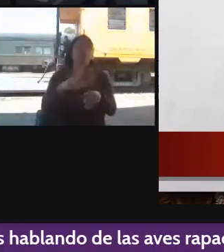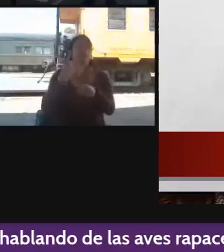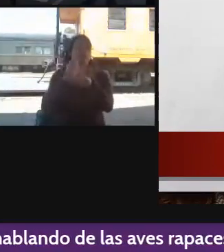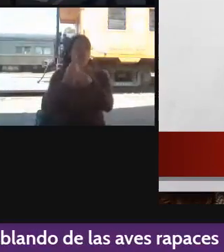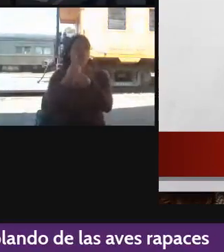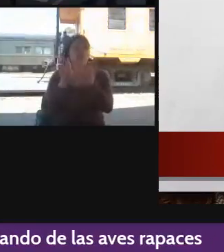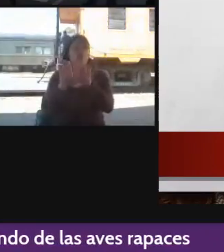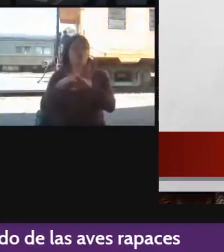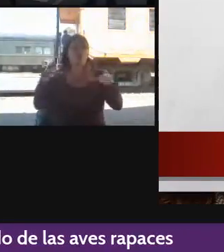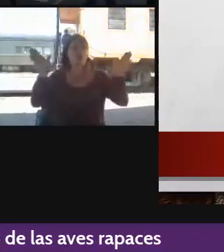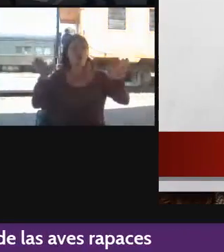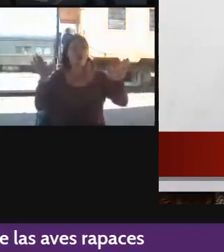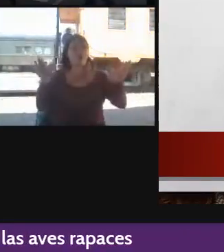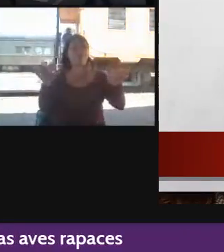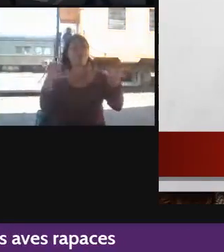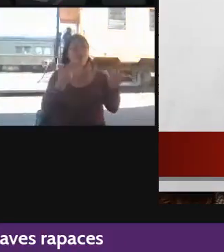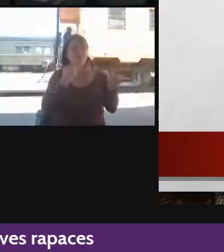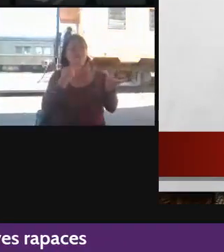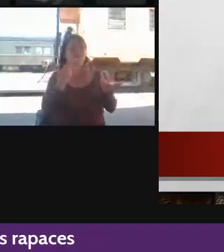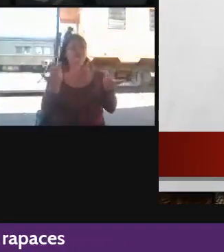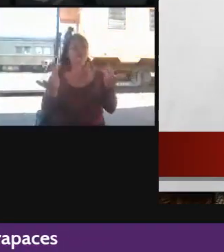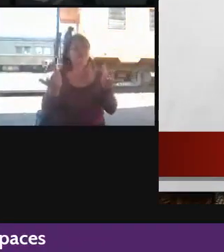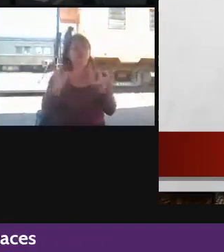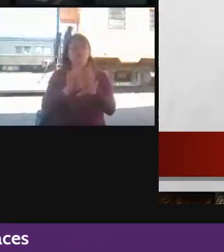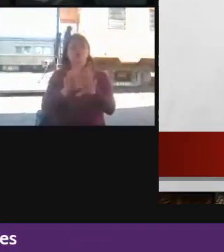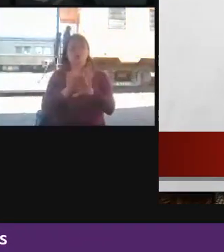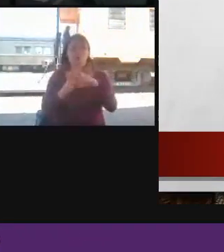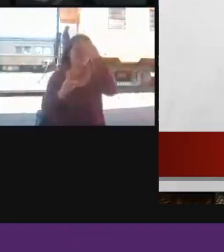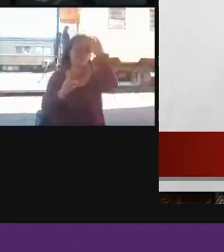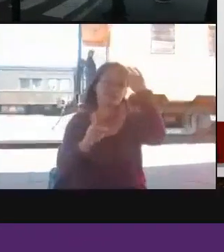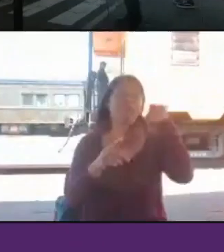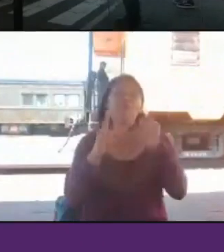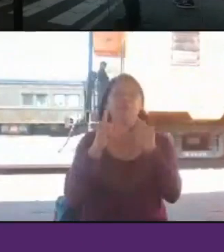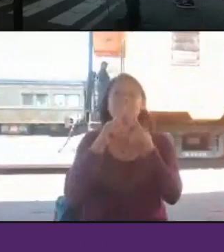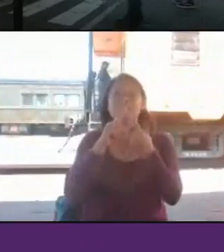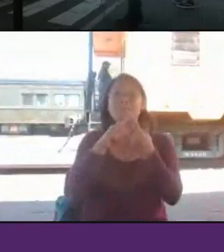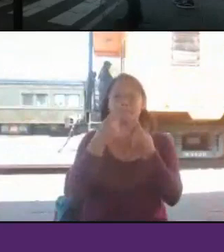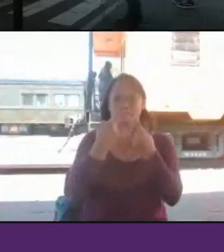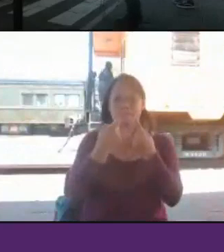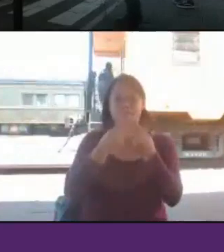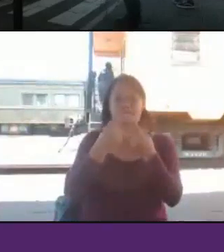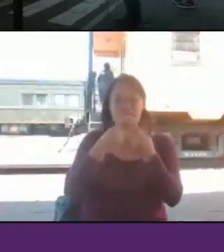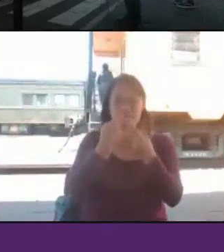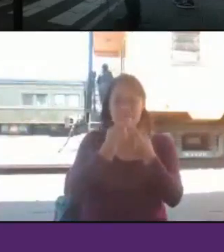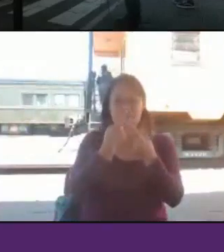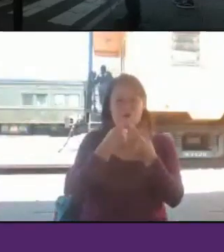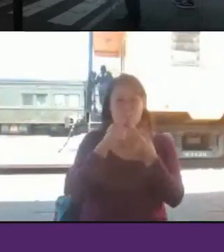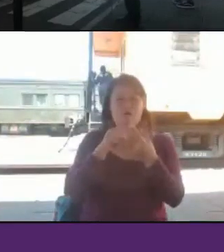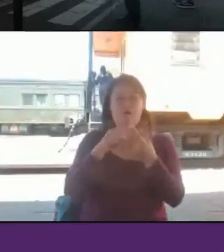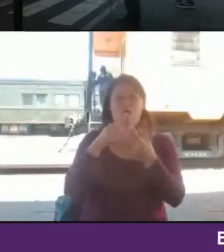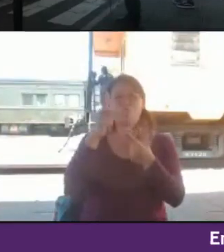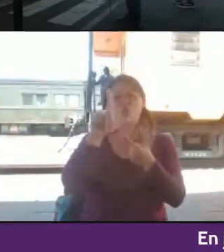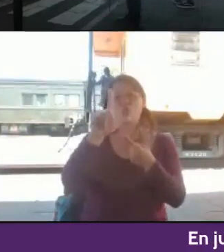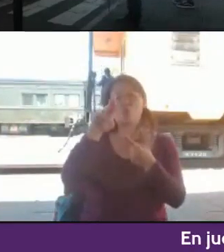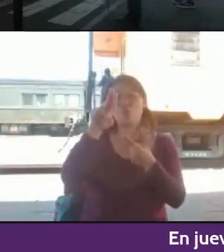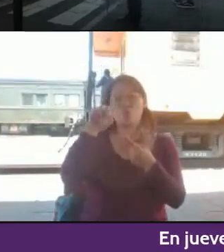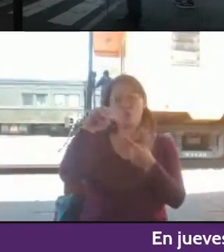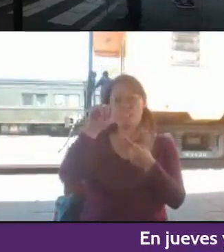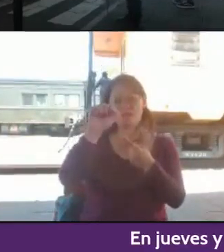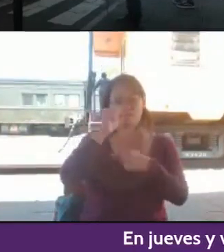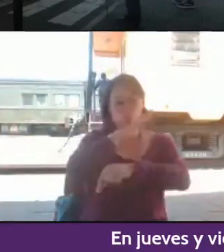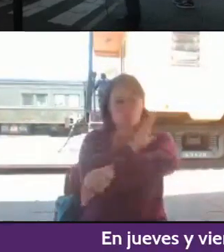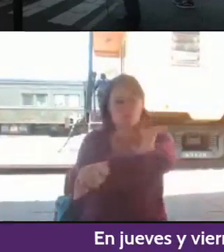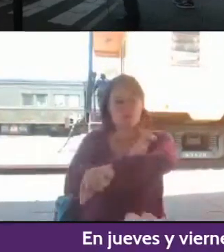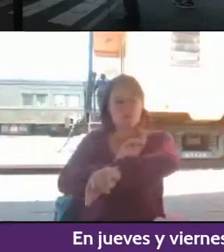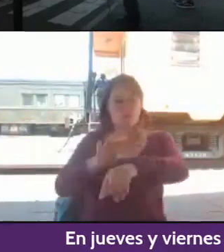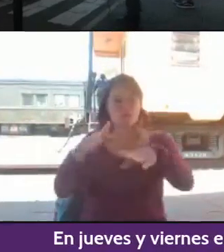su entorno. Lo primero que tenemos, una más, por favor, son las plumas. Y las plumas van a ser las estructuras que cubren a las aves, que